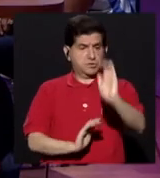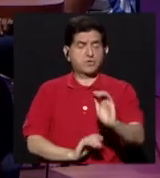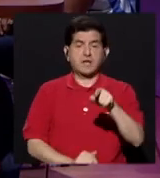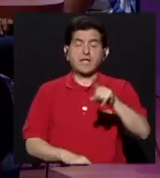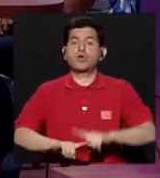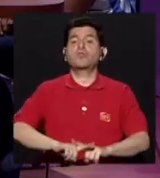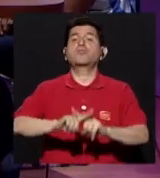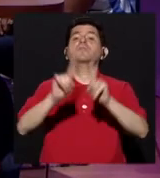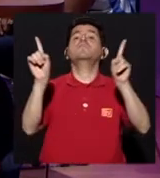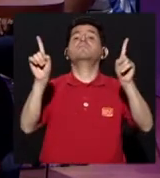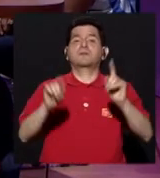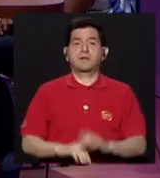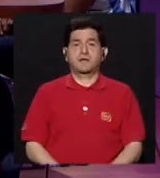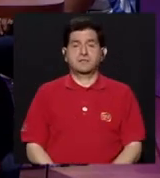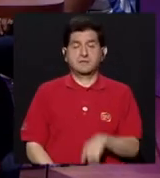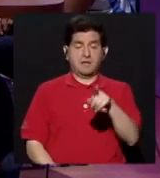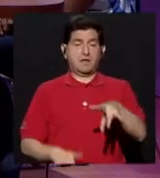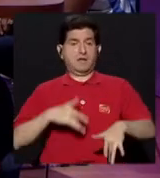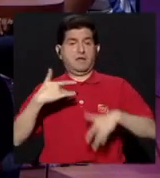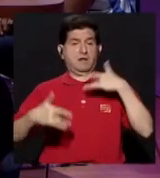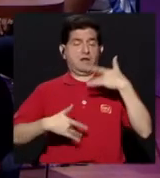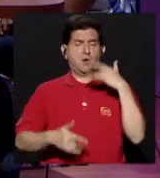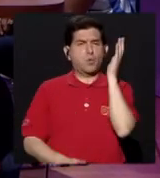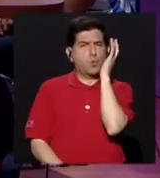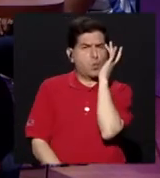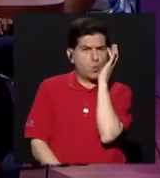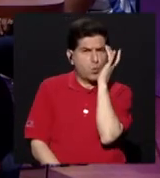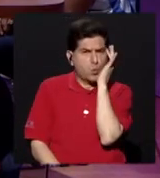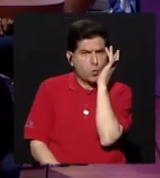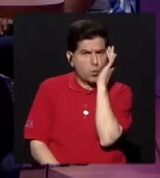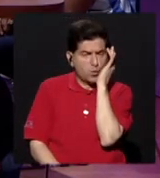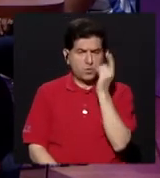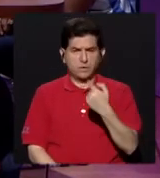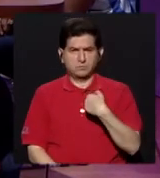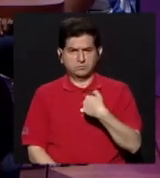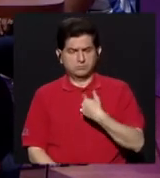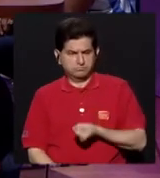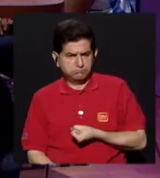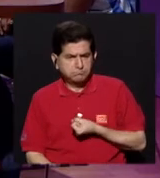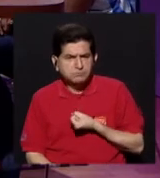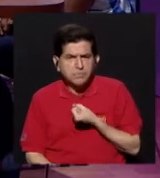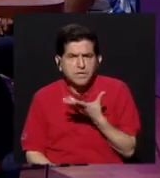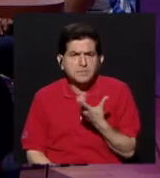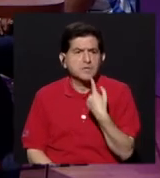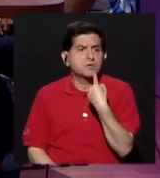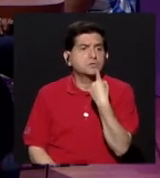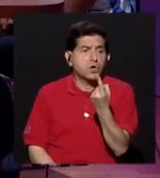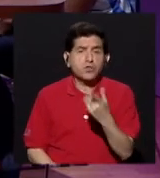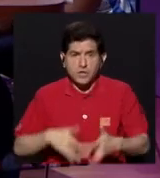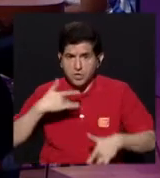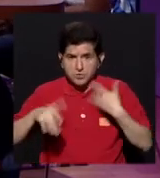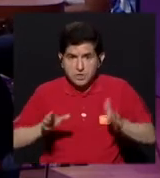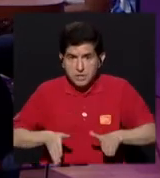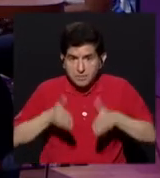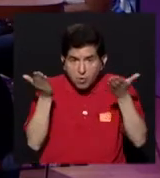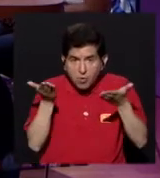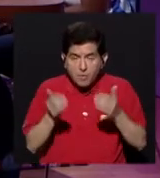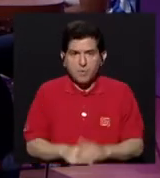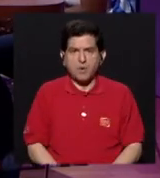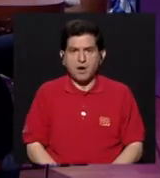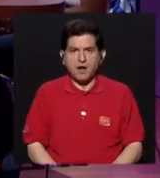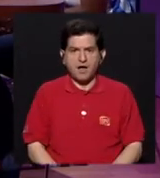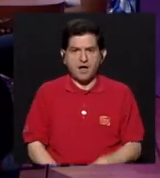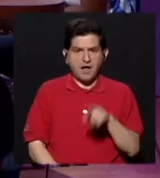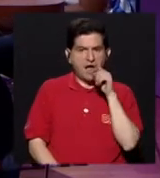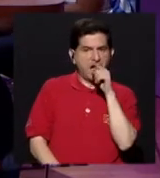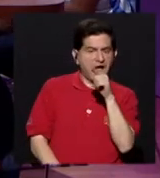es diferente va a sentir una gran preocupación: si yo me expreso, si yo digo cómo me siento, me van a tratar como aquel